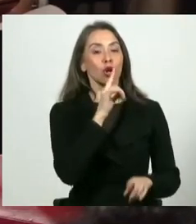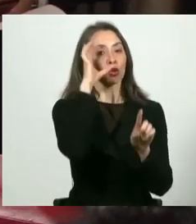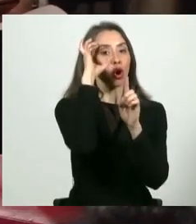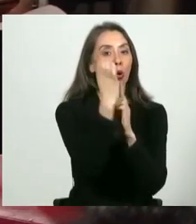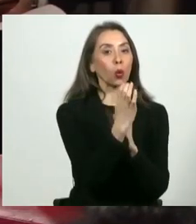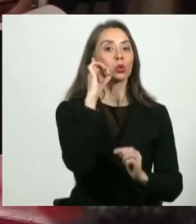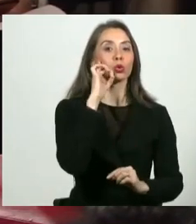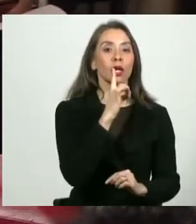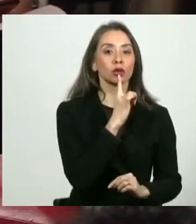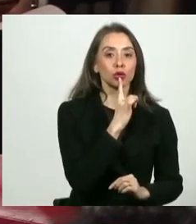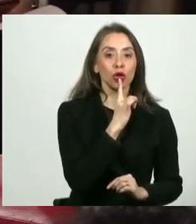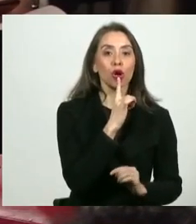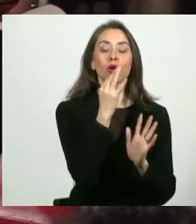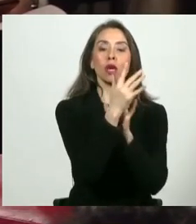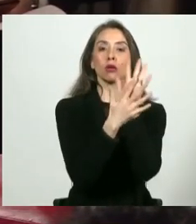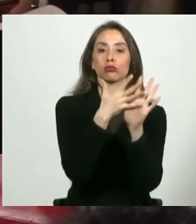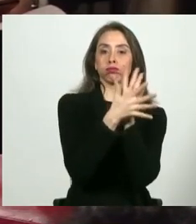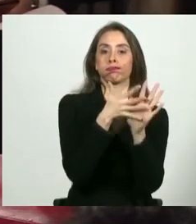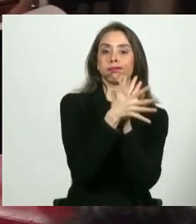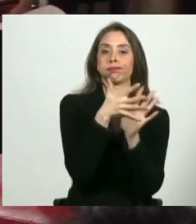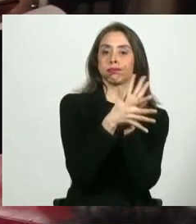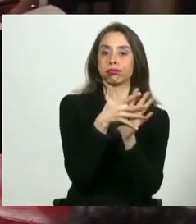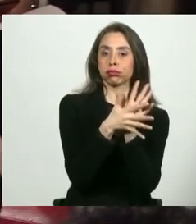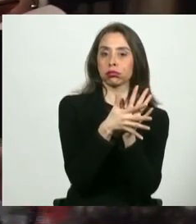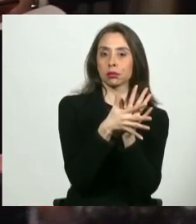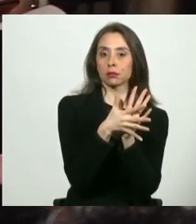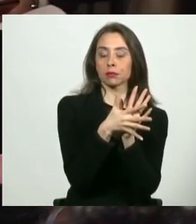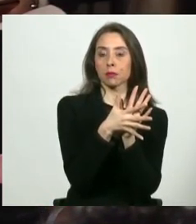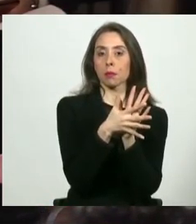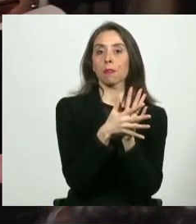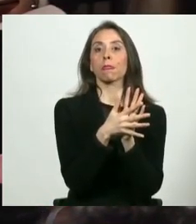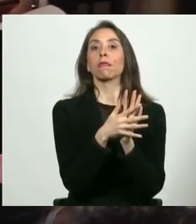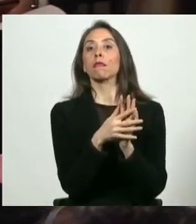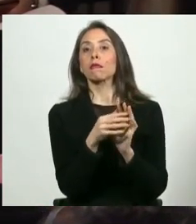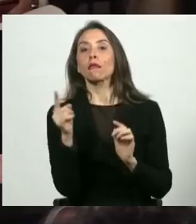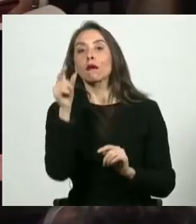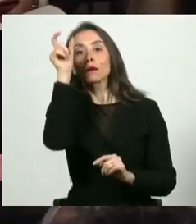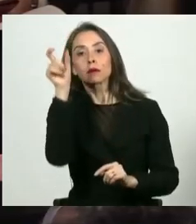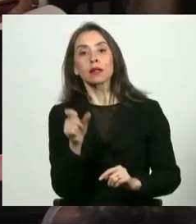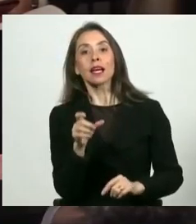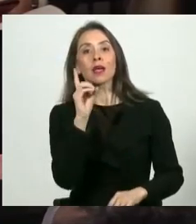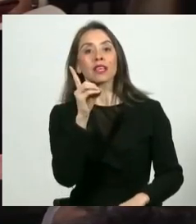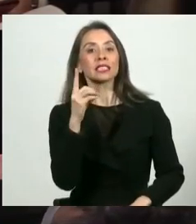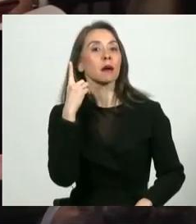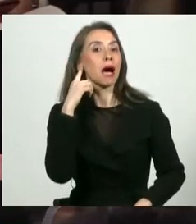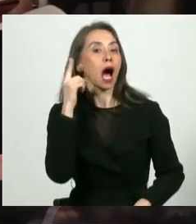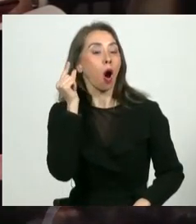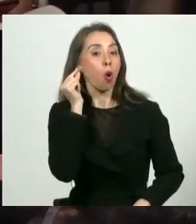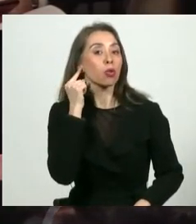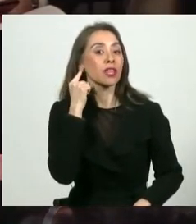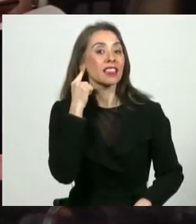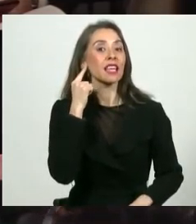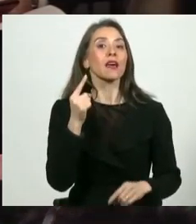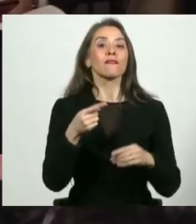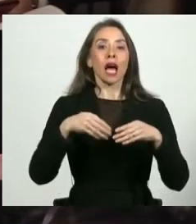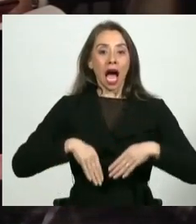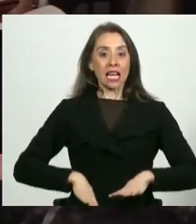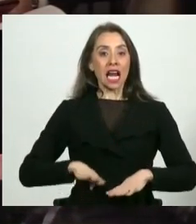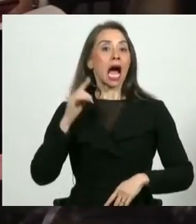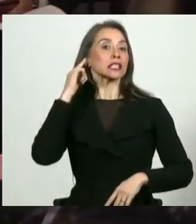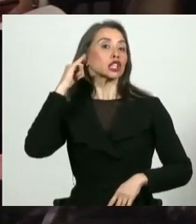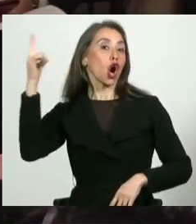cultura sorda y se expresa en lengua de señas. La persona con discapacidad auditiva, la persona que nace